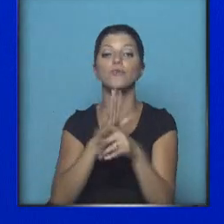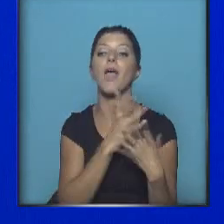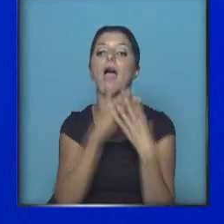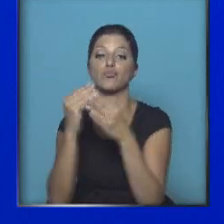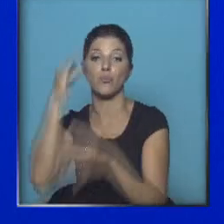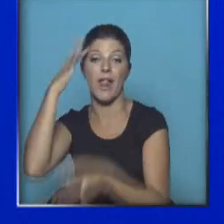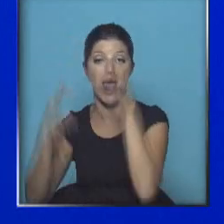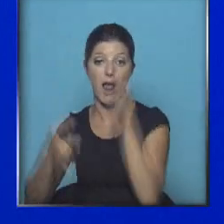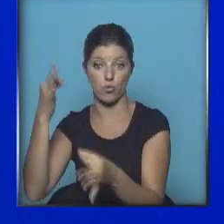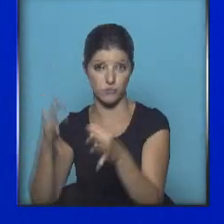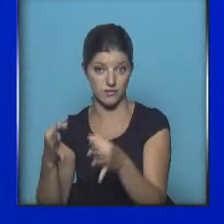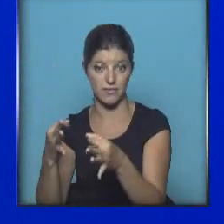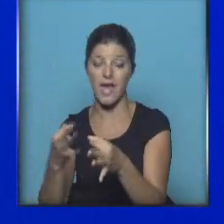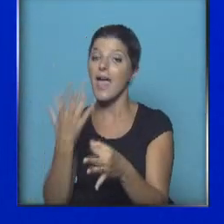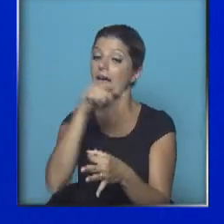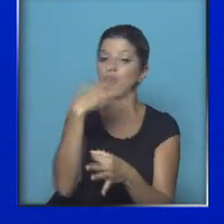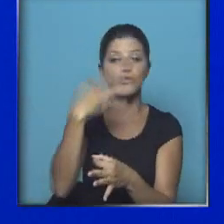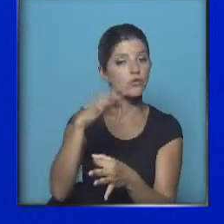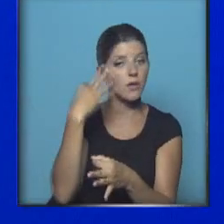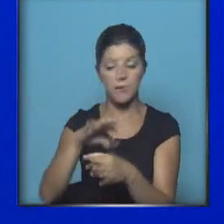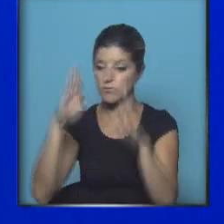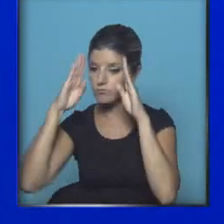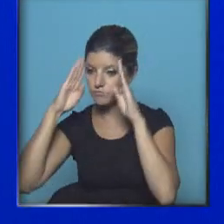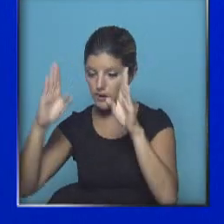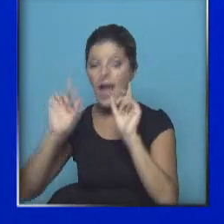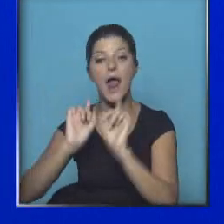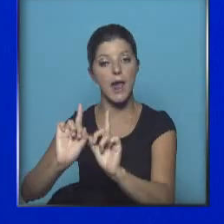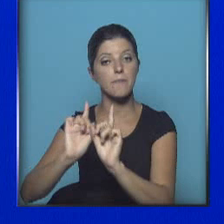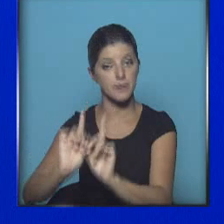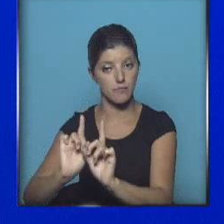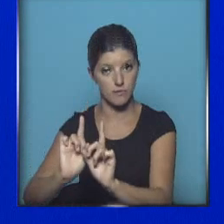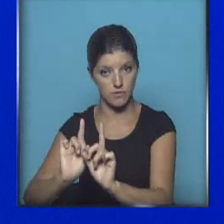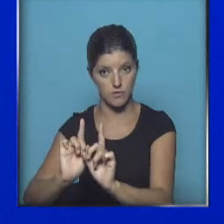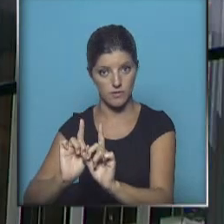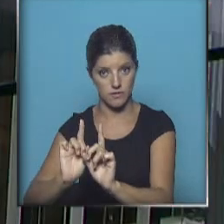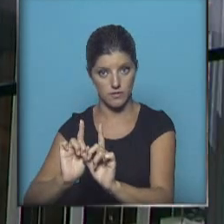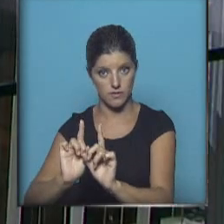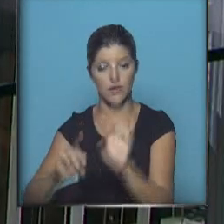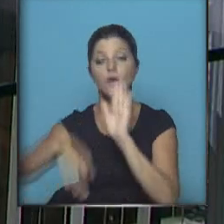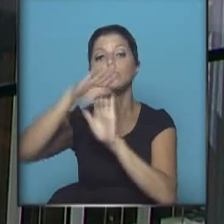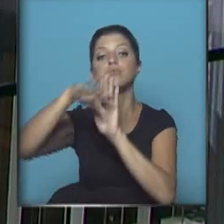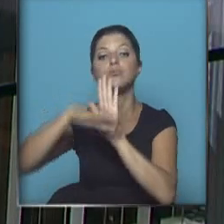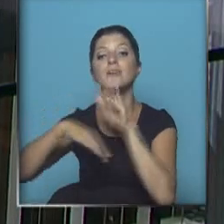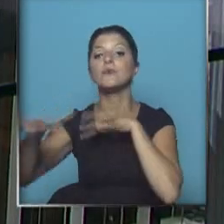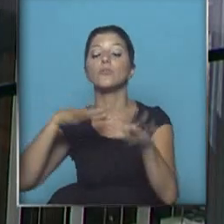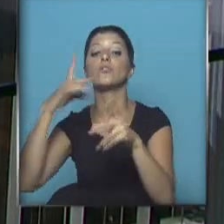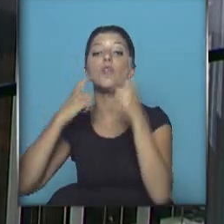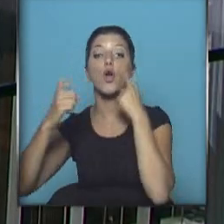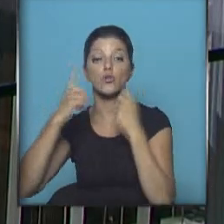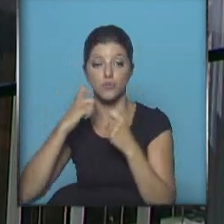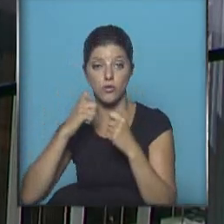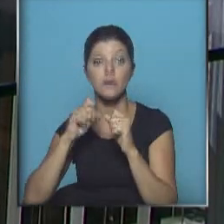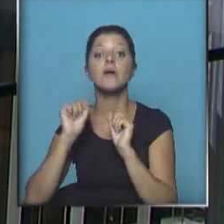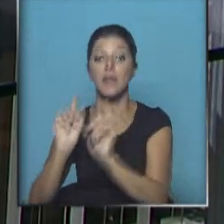justicia, deberían atenerse a las mismas pautas y a las mismas situaciones de control a las que